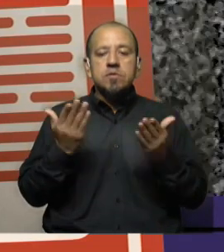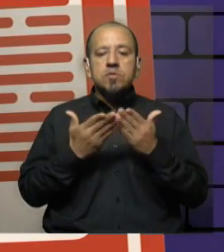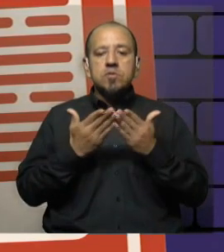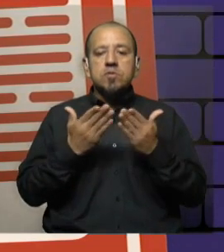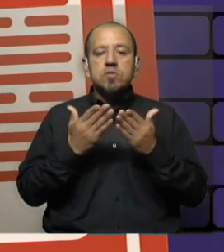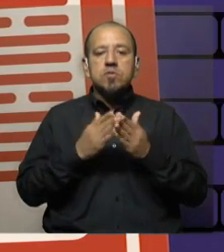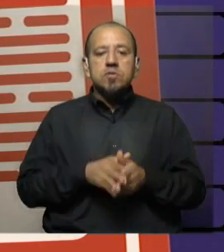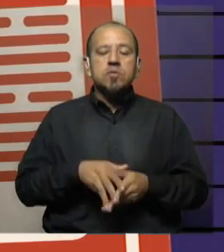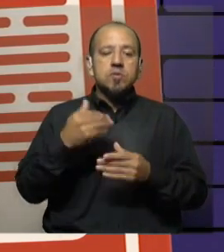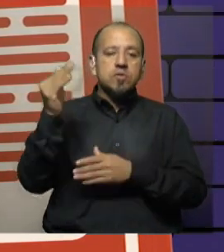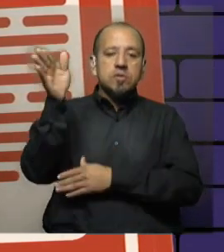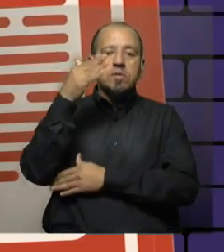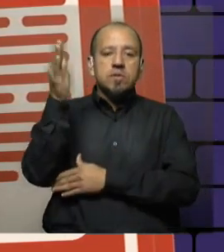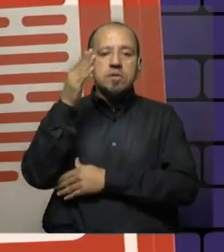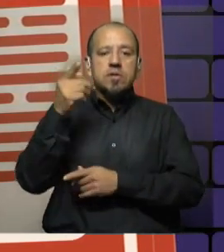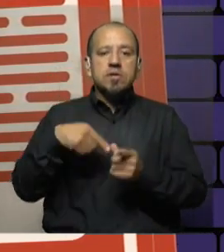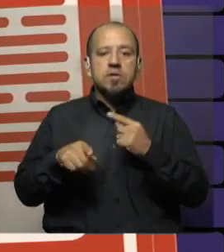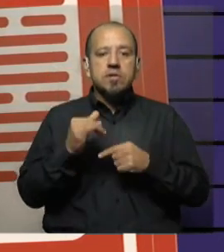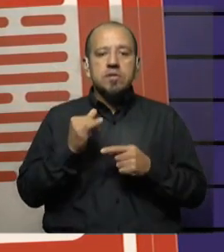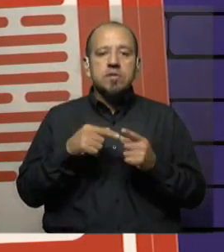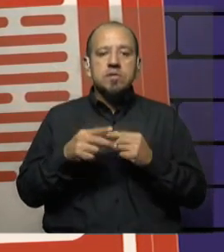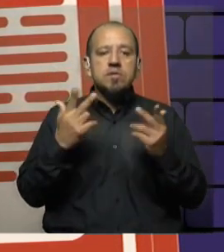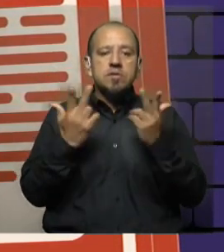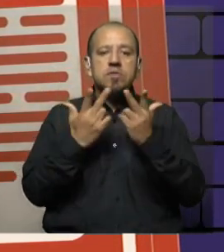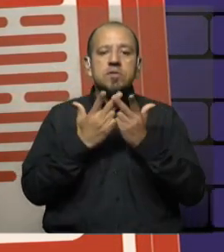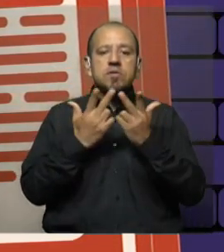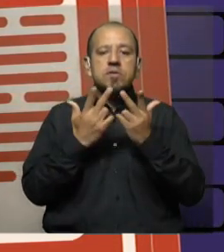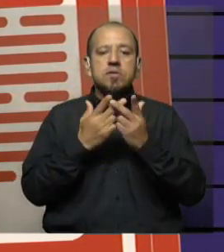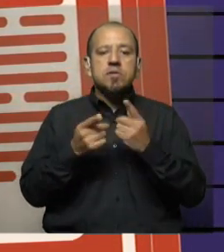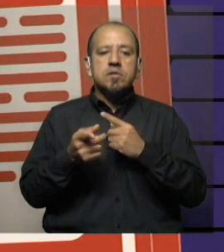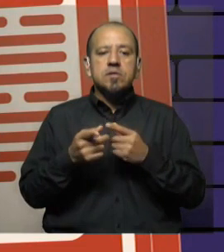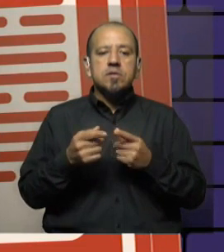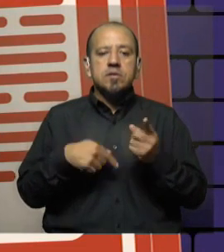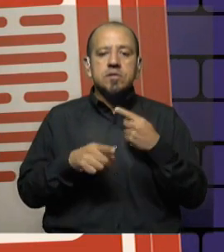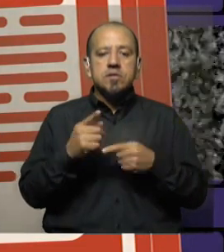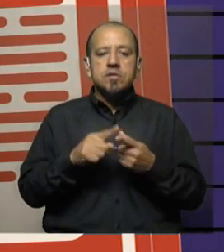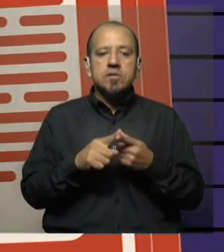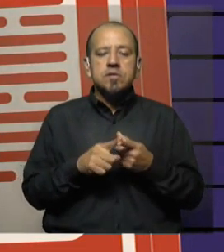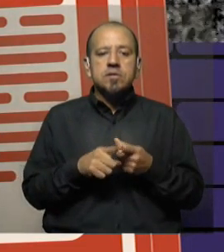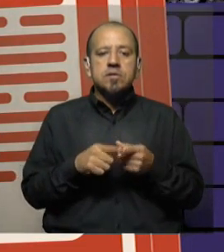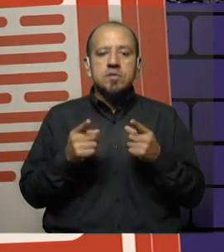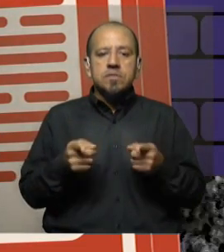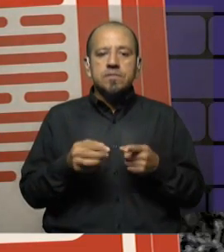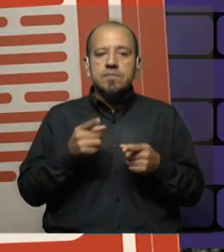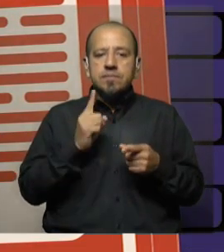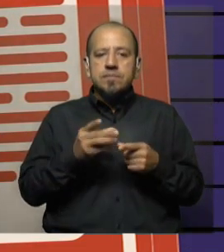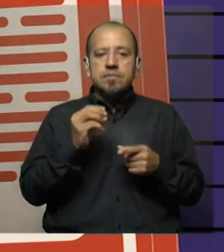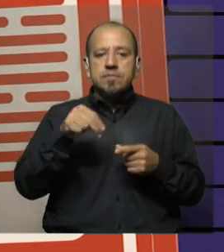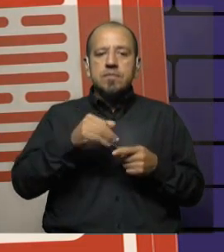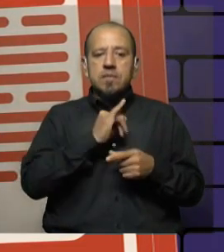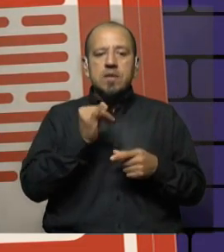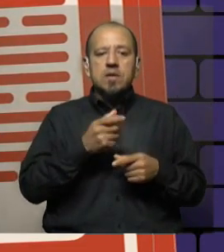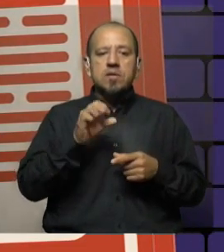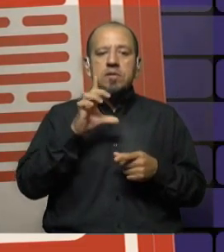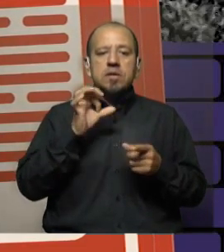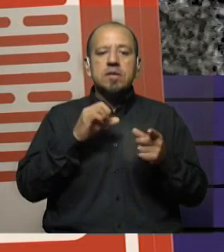que logró ser abanderado sí aunque de los 33 orientales la medalla de bronce de las banderas el González González es un auténtico